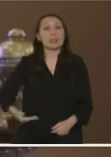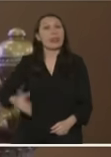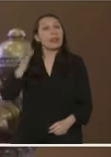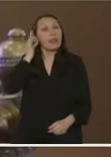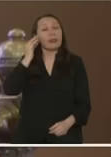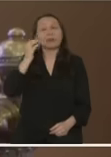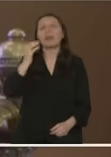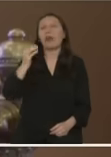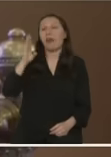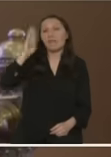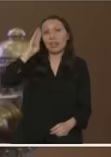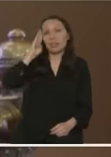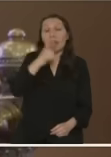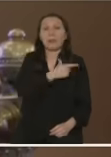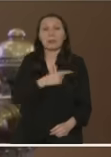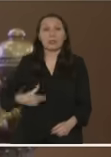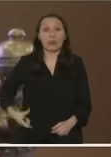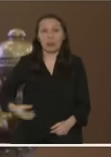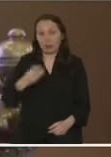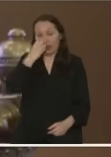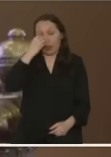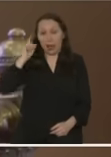Bachelet y el presidente Lagos.